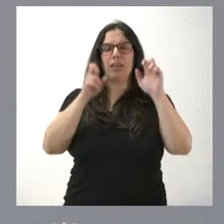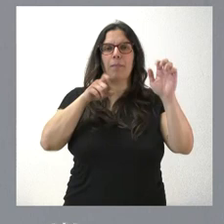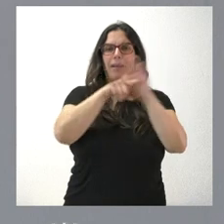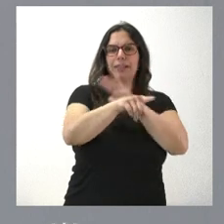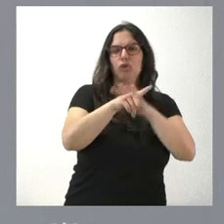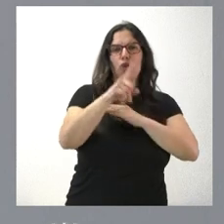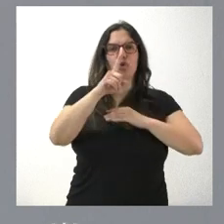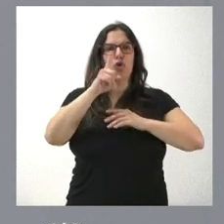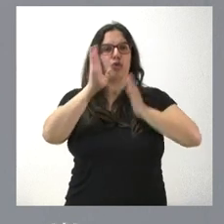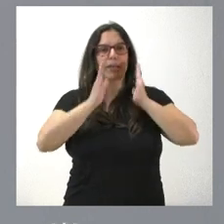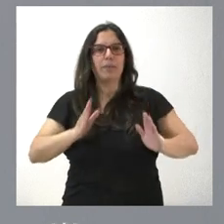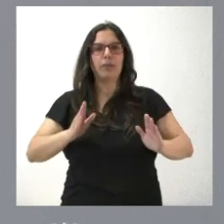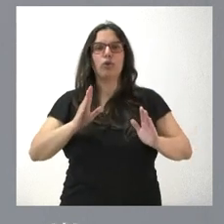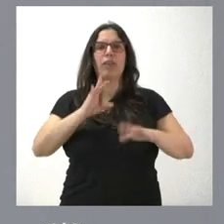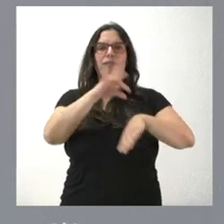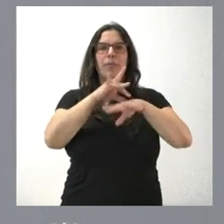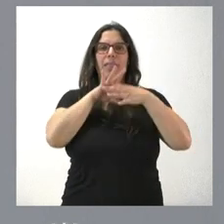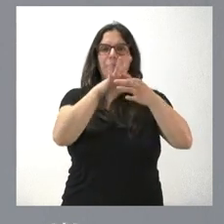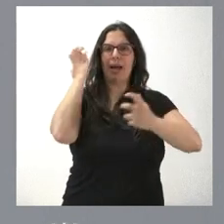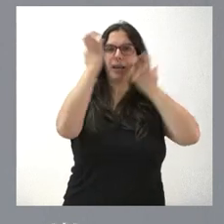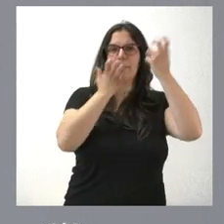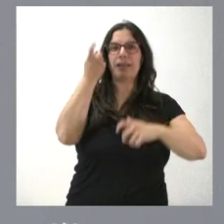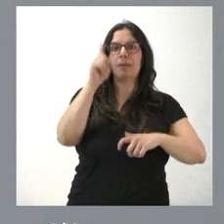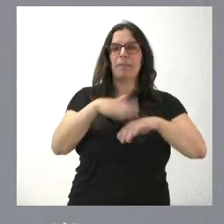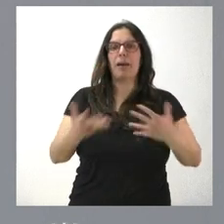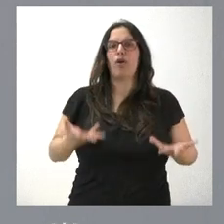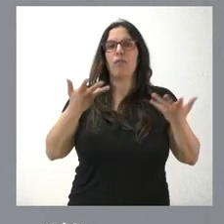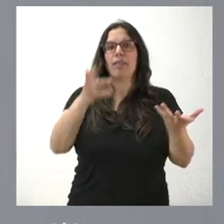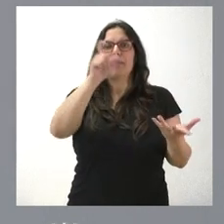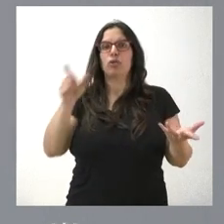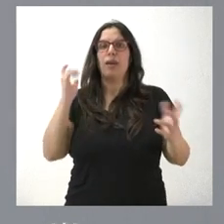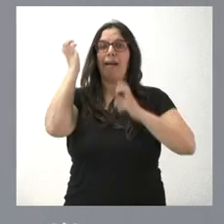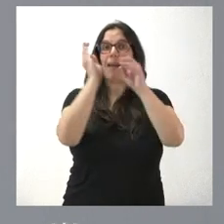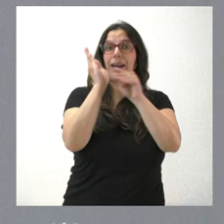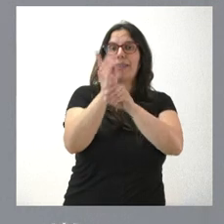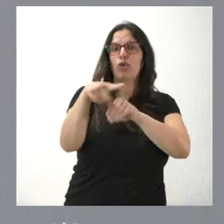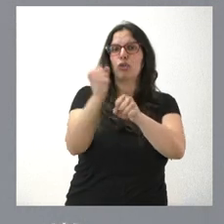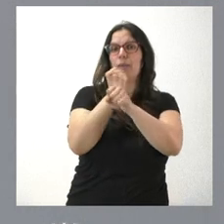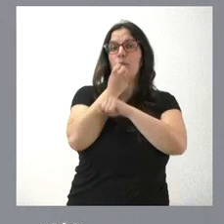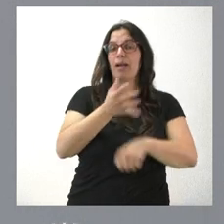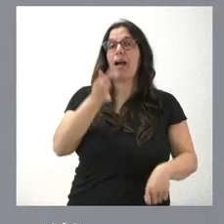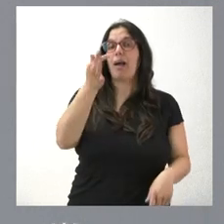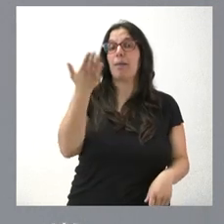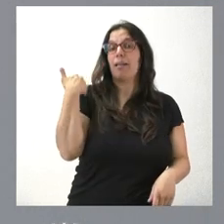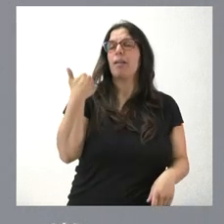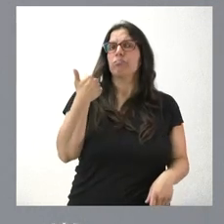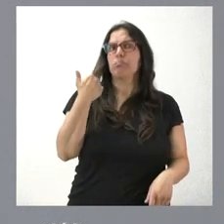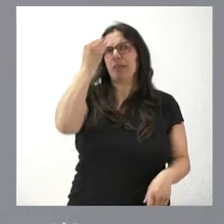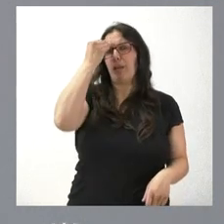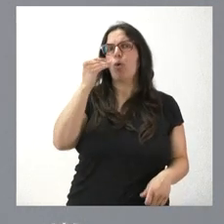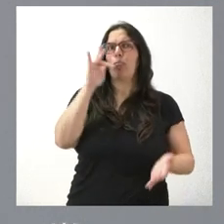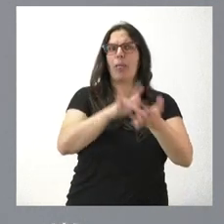enfermedades vinculadas a los animales y también de facilitar a los ganaderos sus tareas. Ayer, además, creemos que fue un buen día en Castilla y León